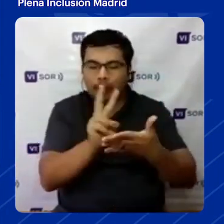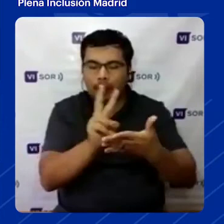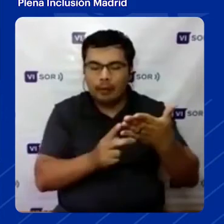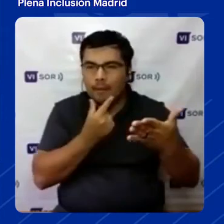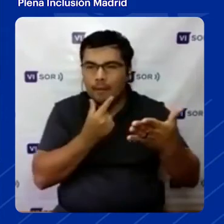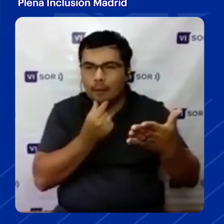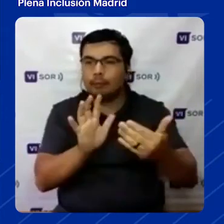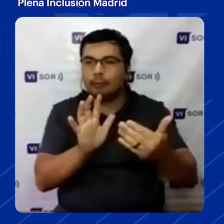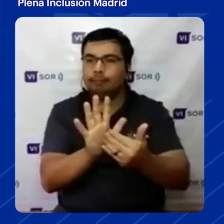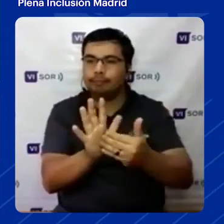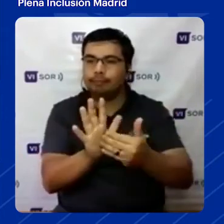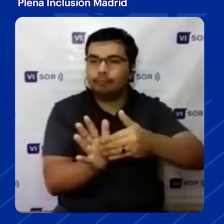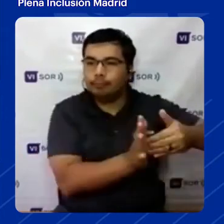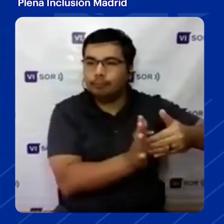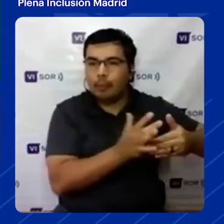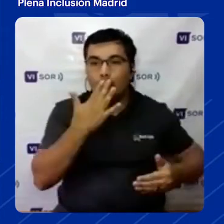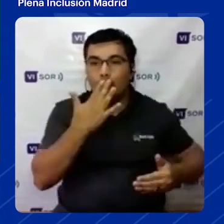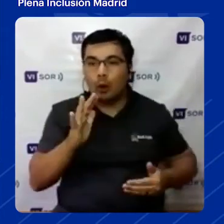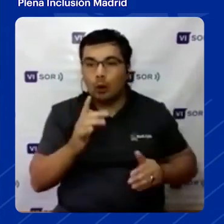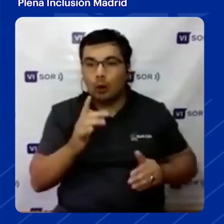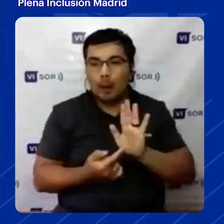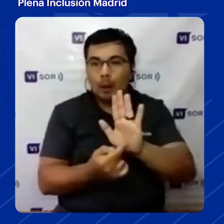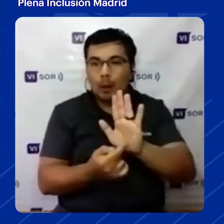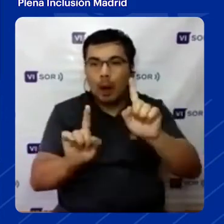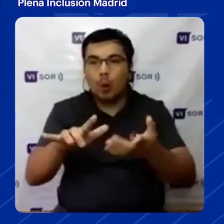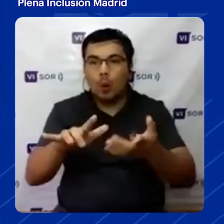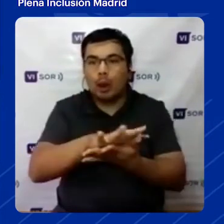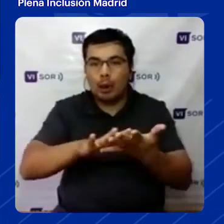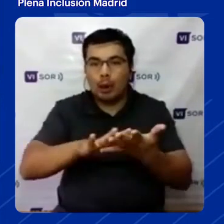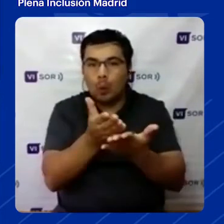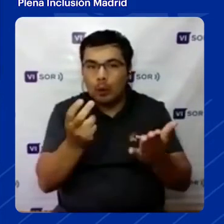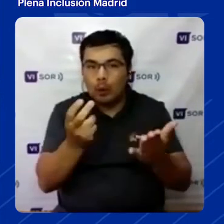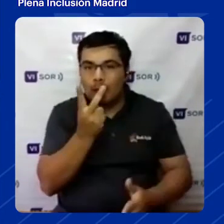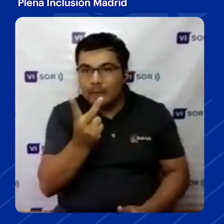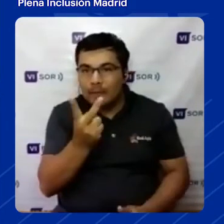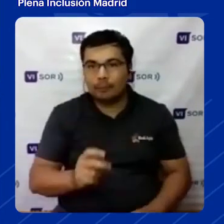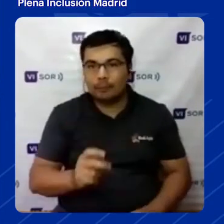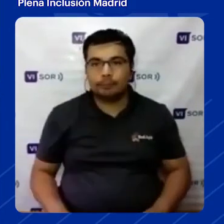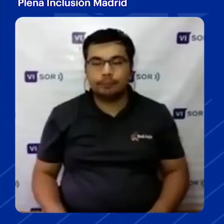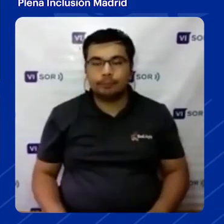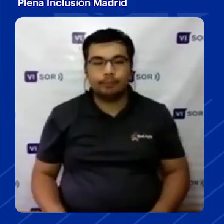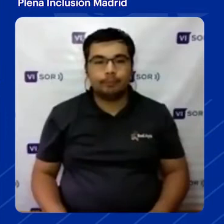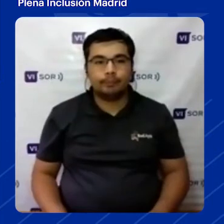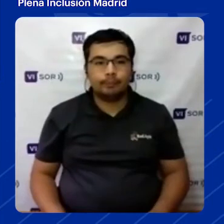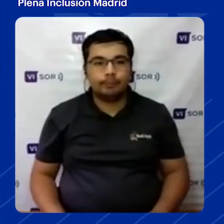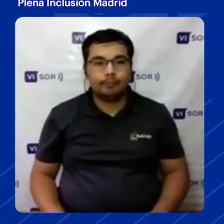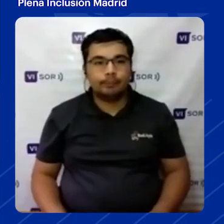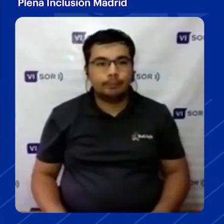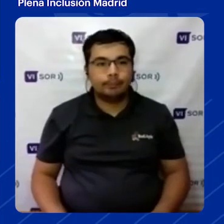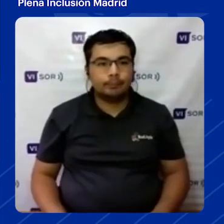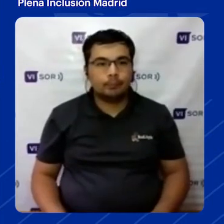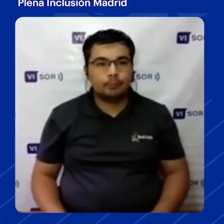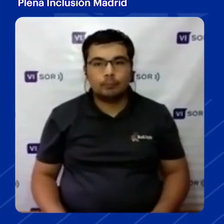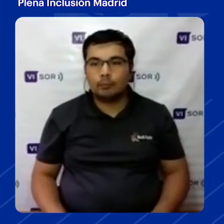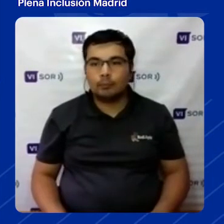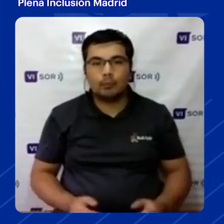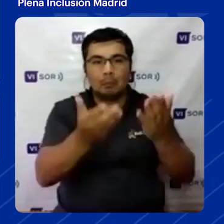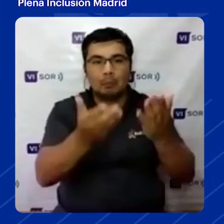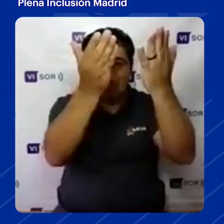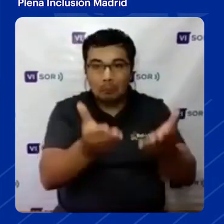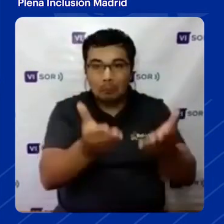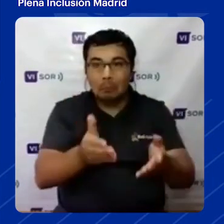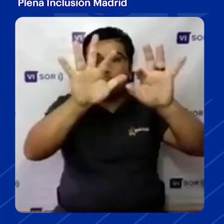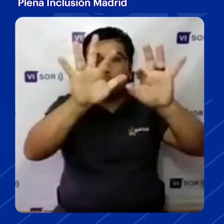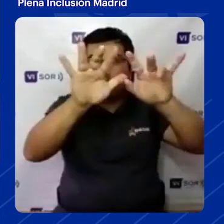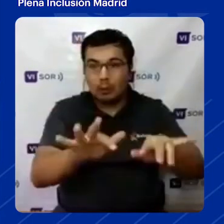unos ejemplos. Lo van a ver con sus propios ojos. Miren, uno de los textos más complicados y que posiblemente